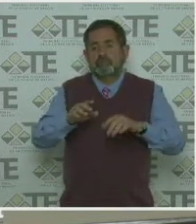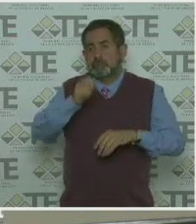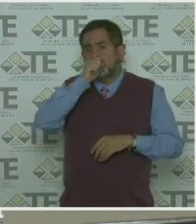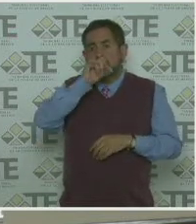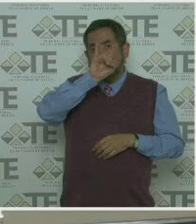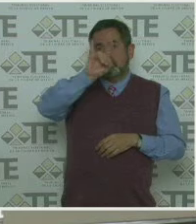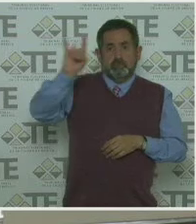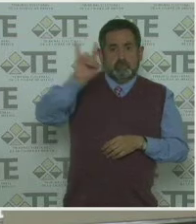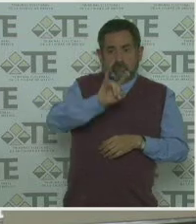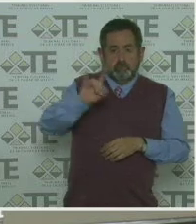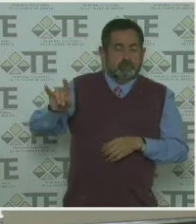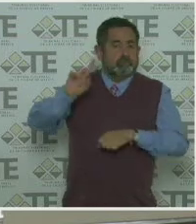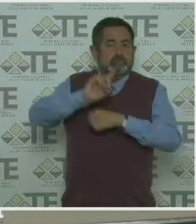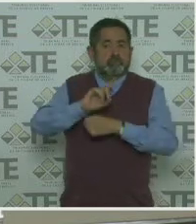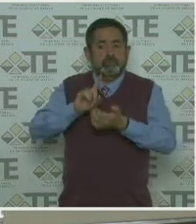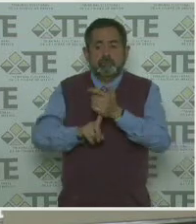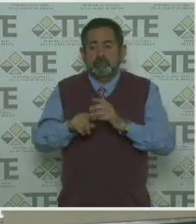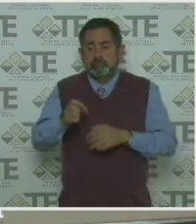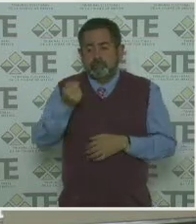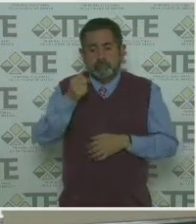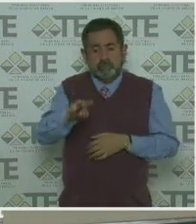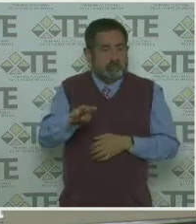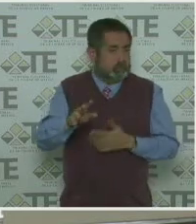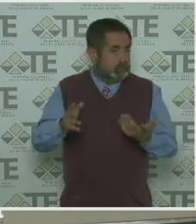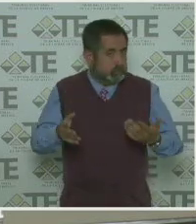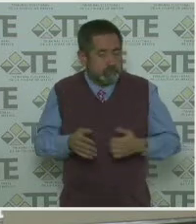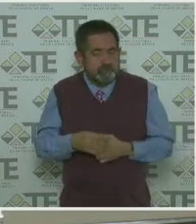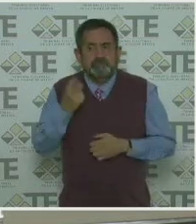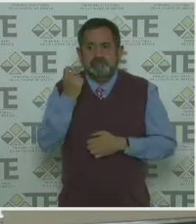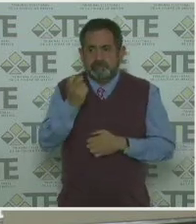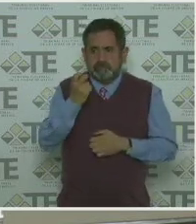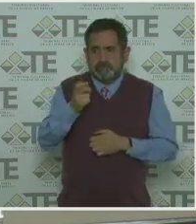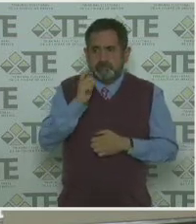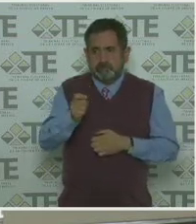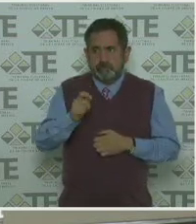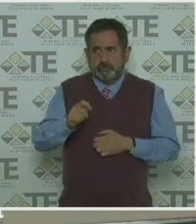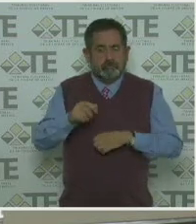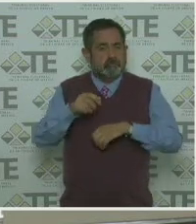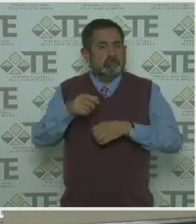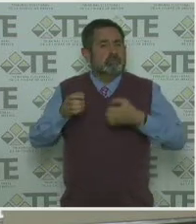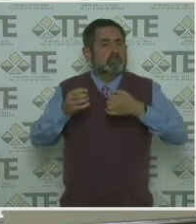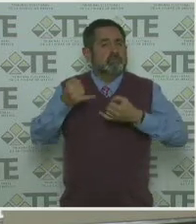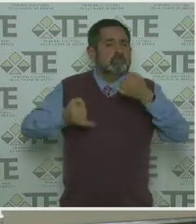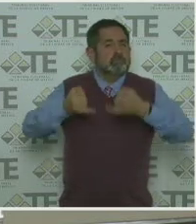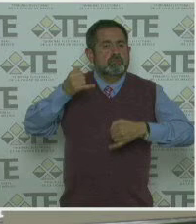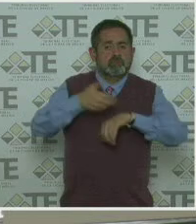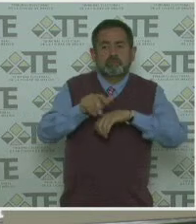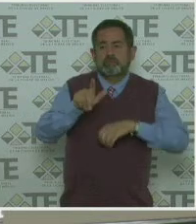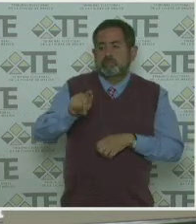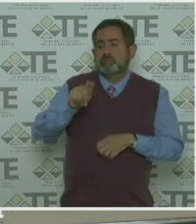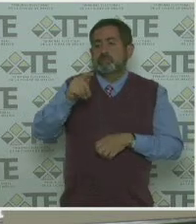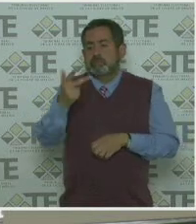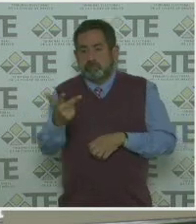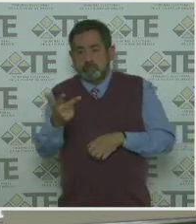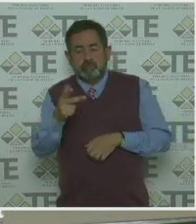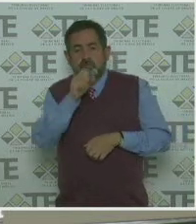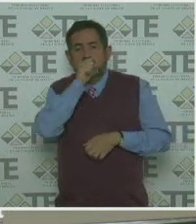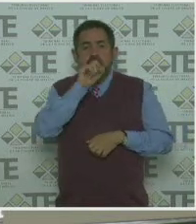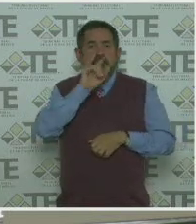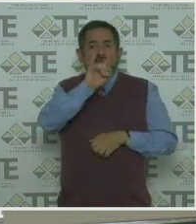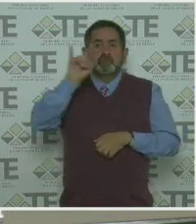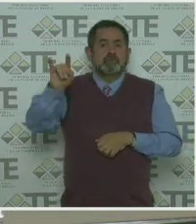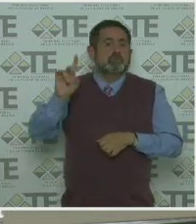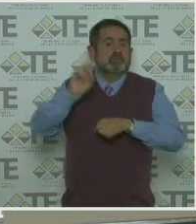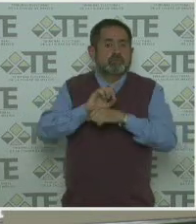estrados de la Dirección Digital el 19 siguiente. En tanto, en el juicio 78 fue emitido y publicado